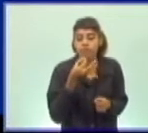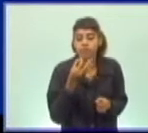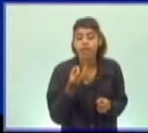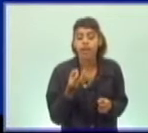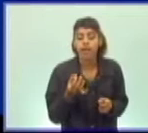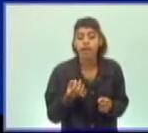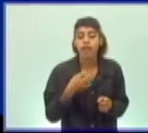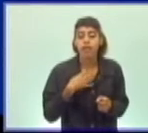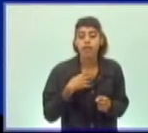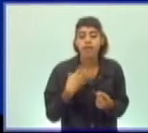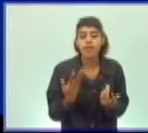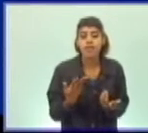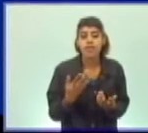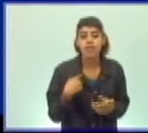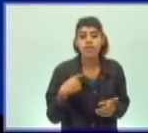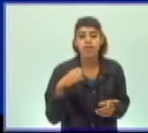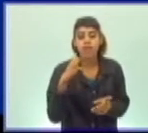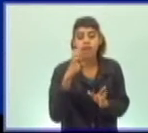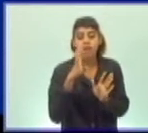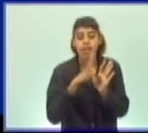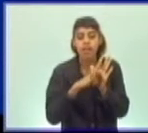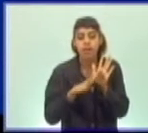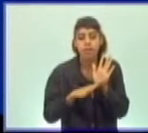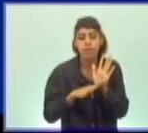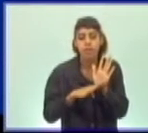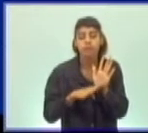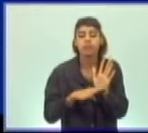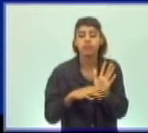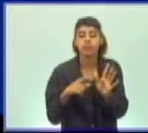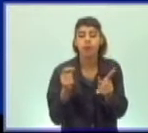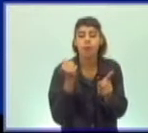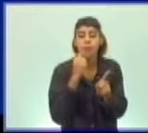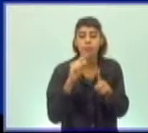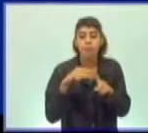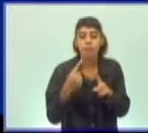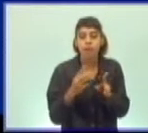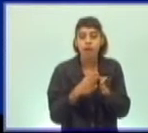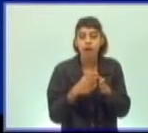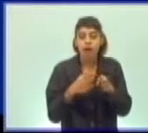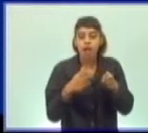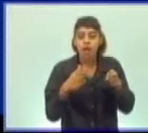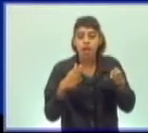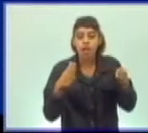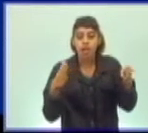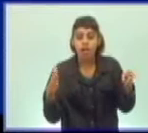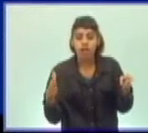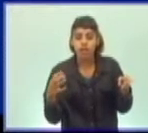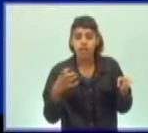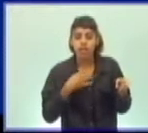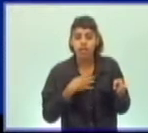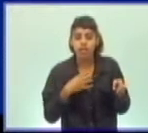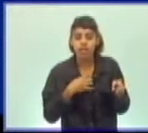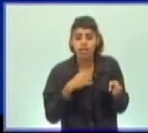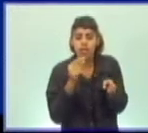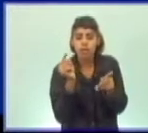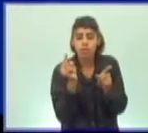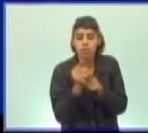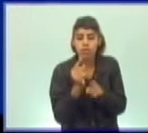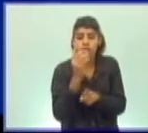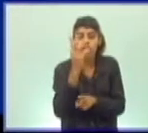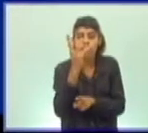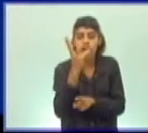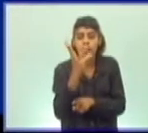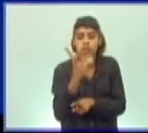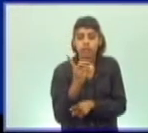elemento que tiene menor tamaño del átomo en el grupo, porque al aumentar el número atómico, es el que tiene menor cantidad